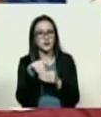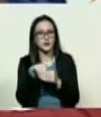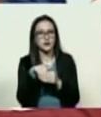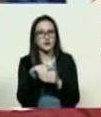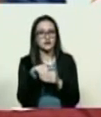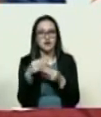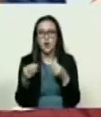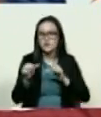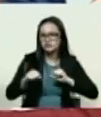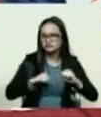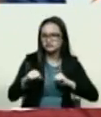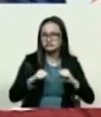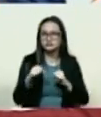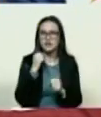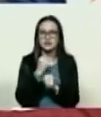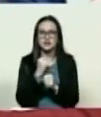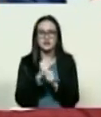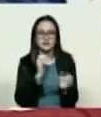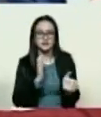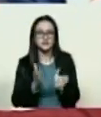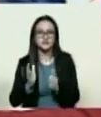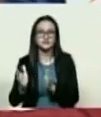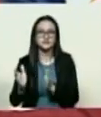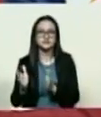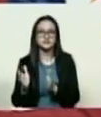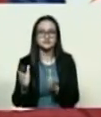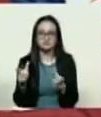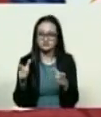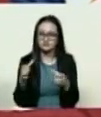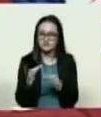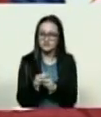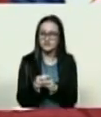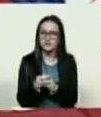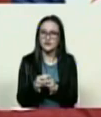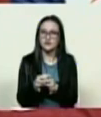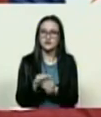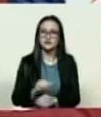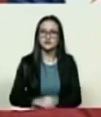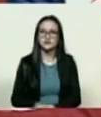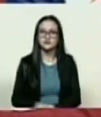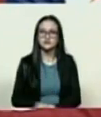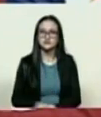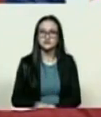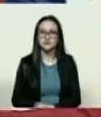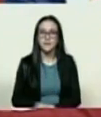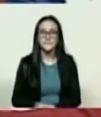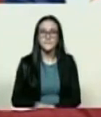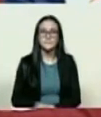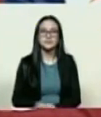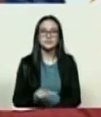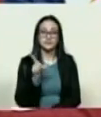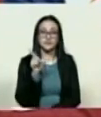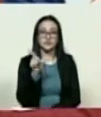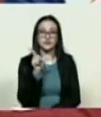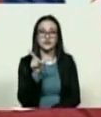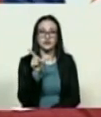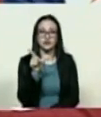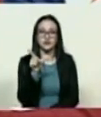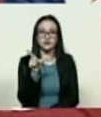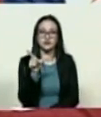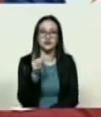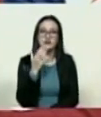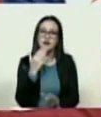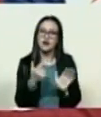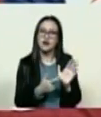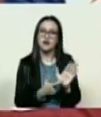los muevo. Es un trabajo de organización ahí en lo pequeño. El Partido Socialista Unido de Venezuela ha dado ejemplo